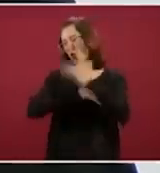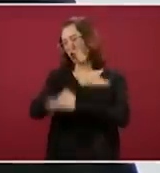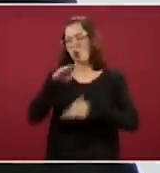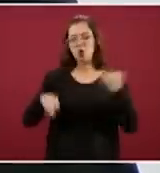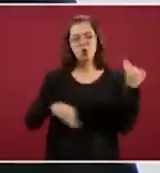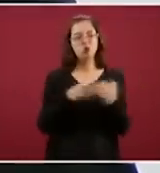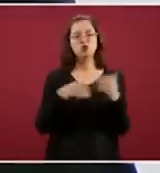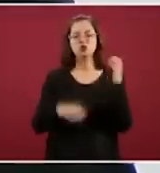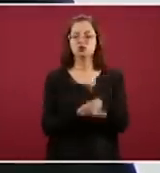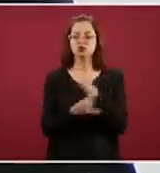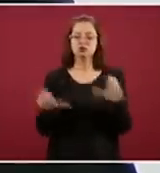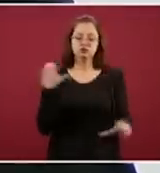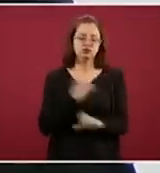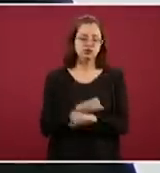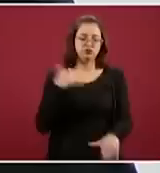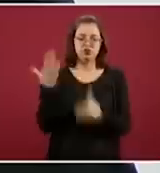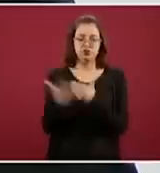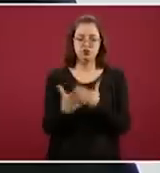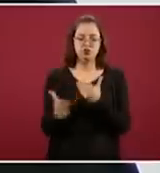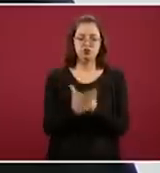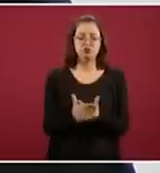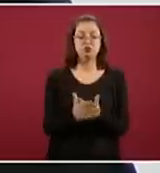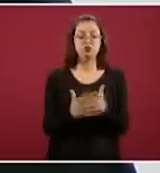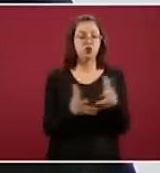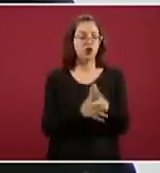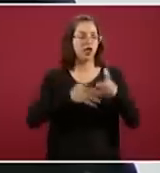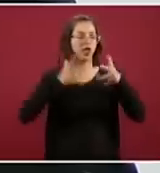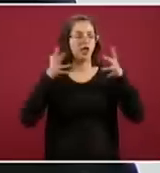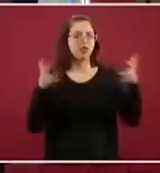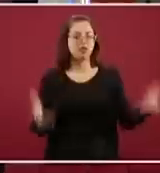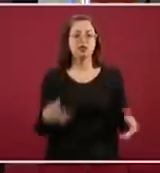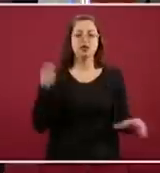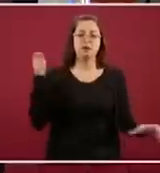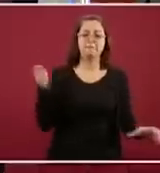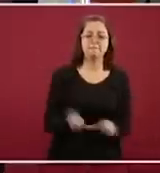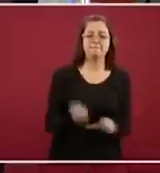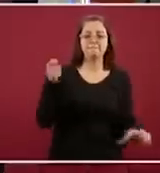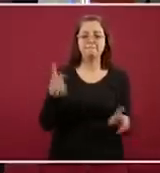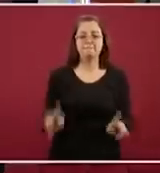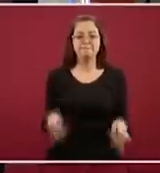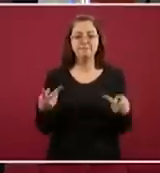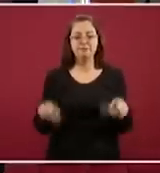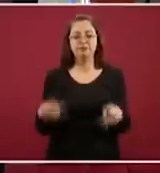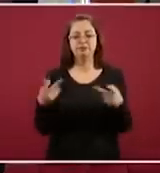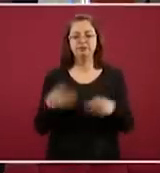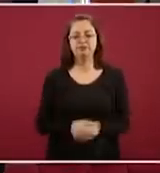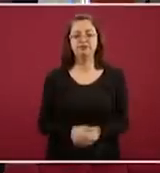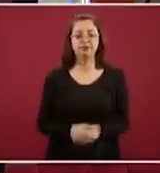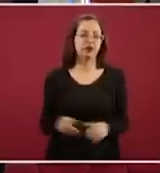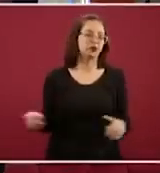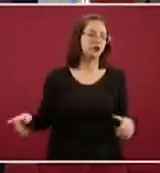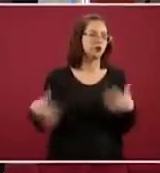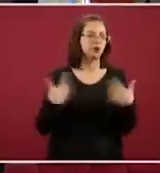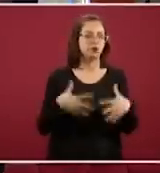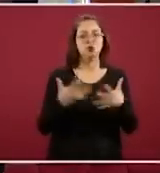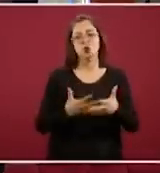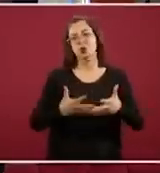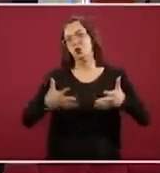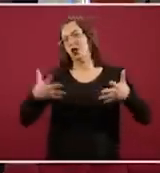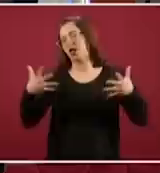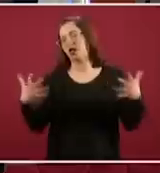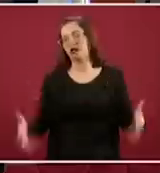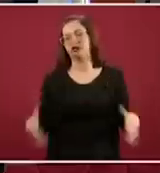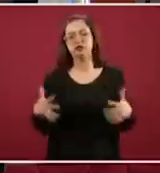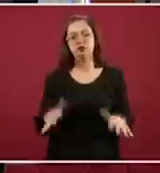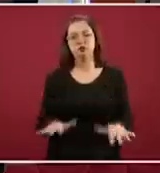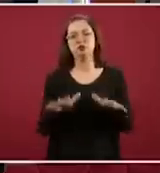tenemos lo sacamos en esta mega subasta que hemos denominado también la madre de todas las subastas. Y ahorita van a ver por qué